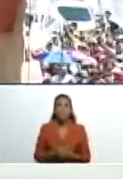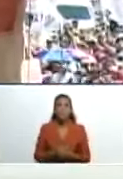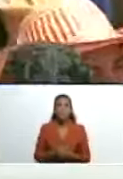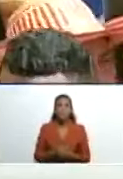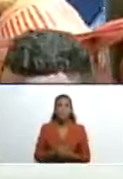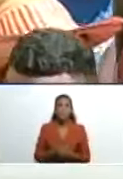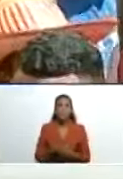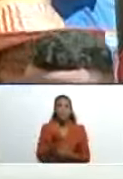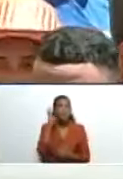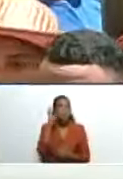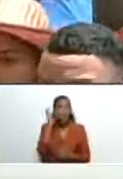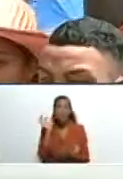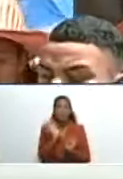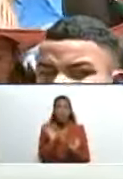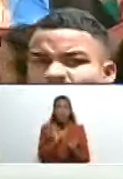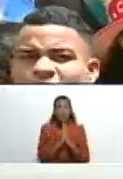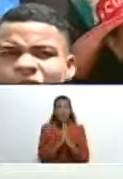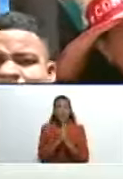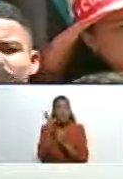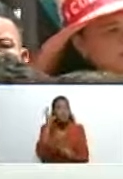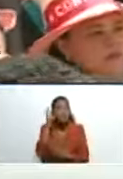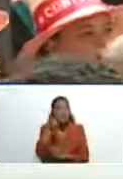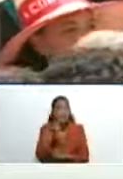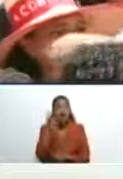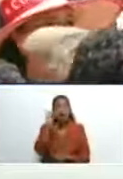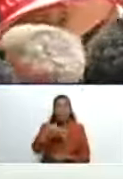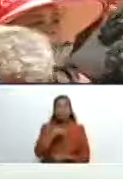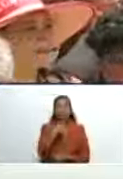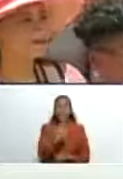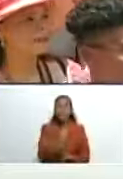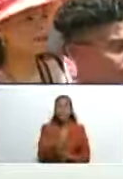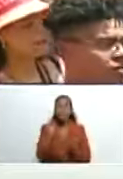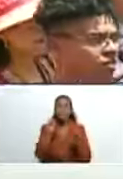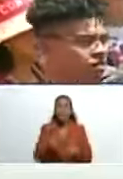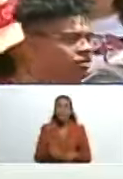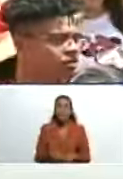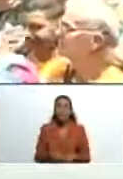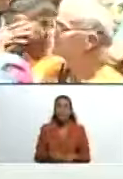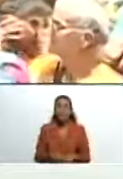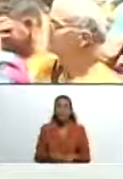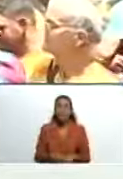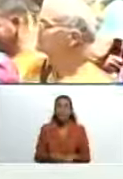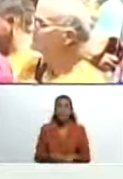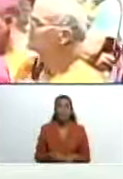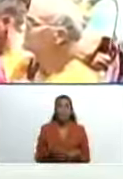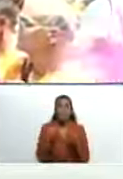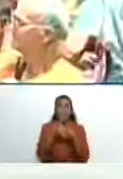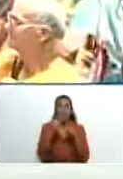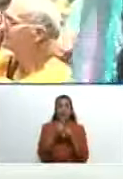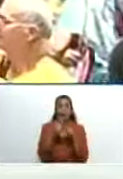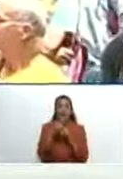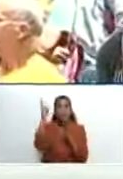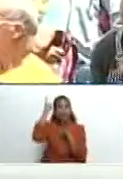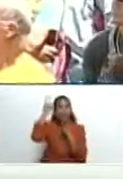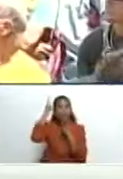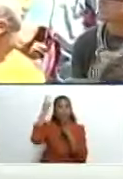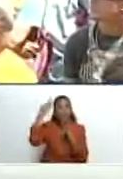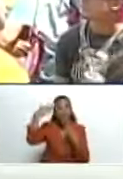No se oye, Clarita. Eso, ahora sí. Dale. Otuara pore mantunda, sacaron con